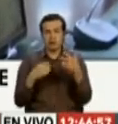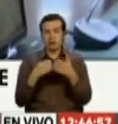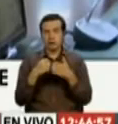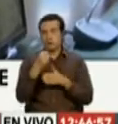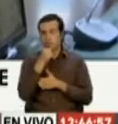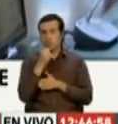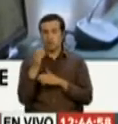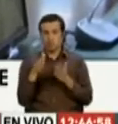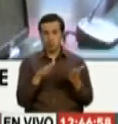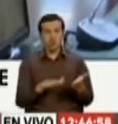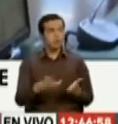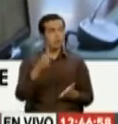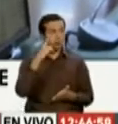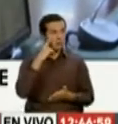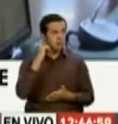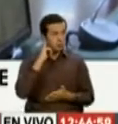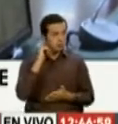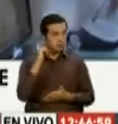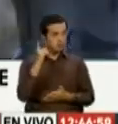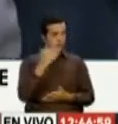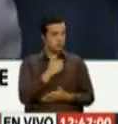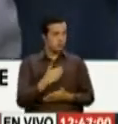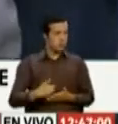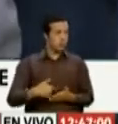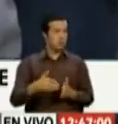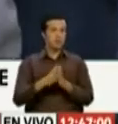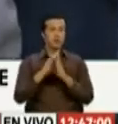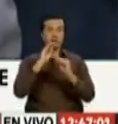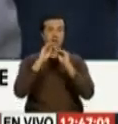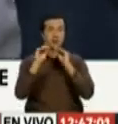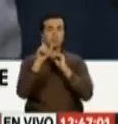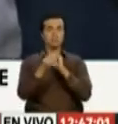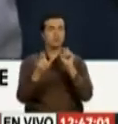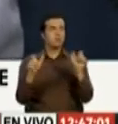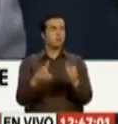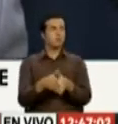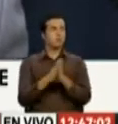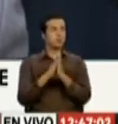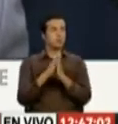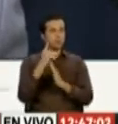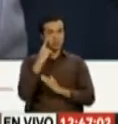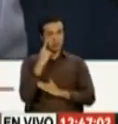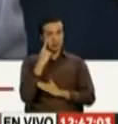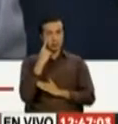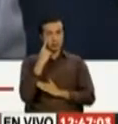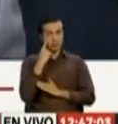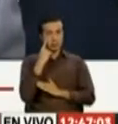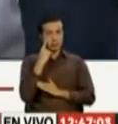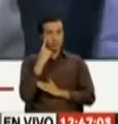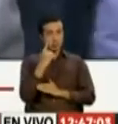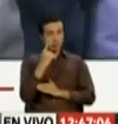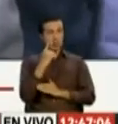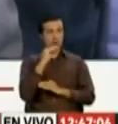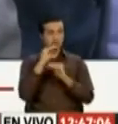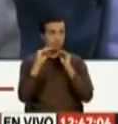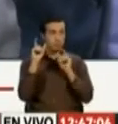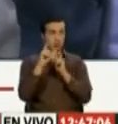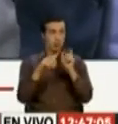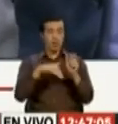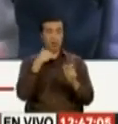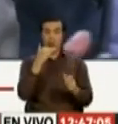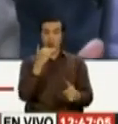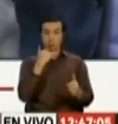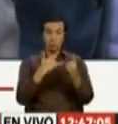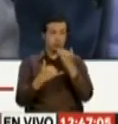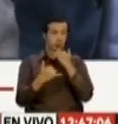equipo periodístico. Vamos, ¿algo más va a decir usted, presidente? Le ruego de manera especial para poder detectar precisamente, vuelvo a recalcar, si es que ha habido algún